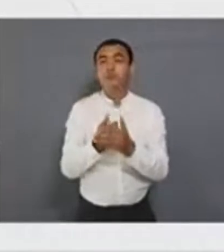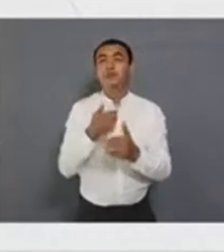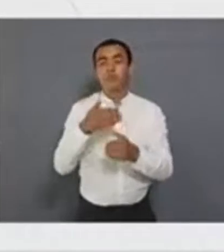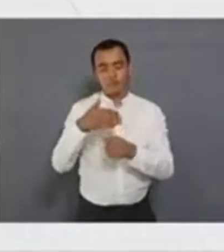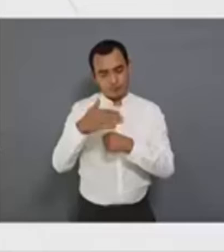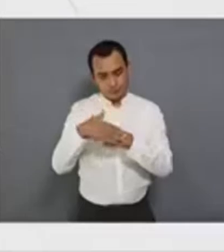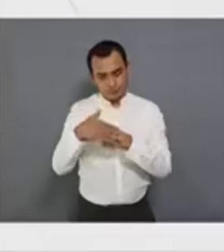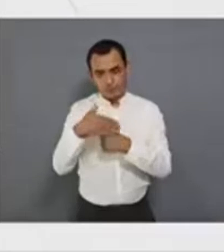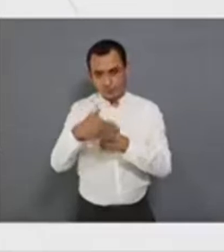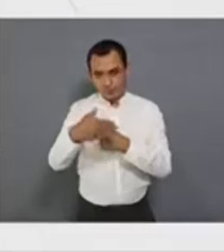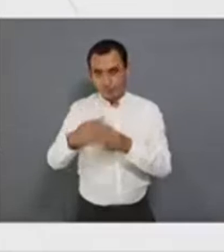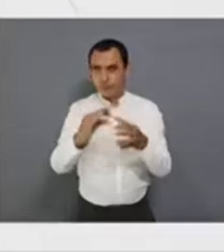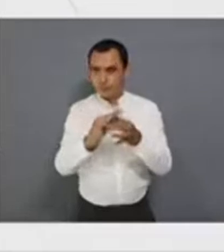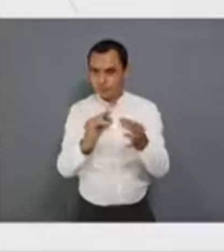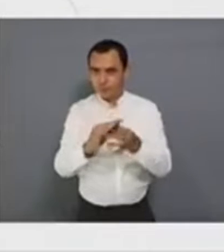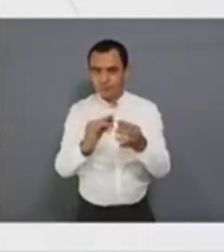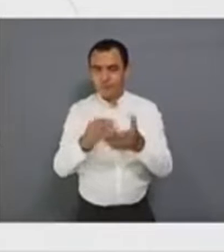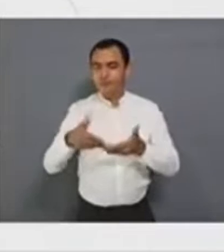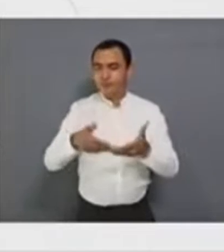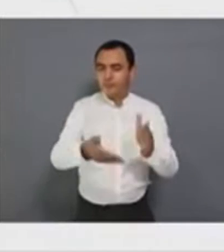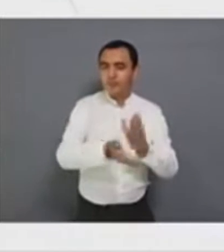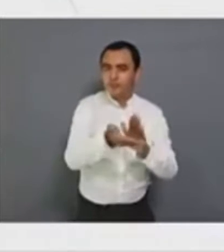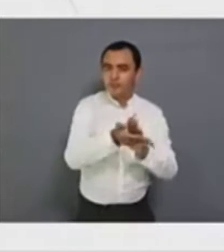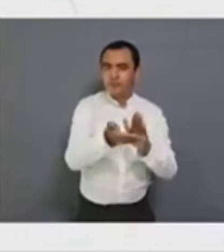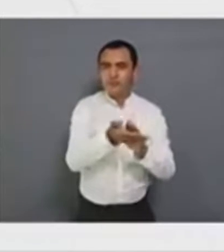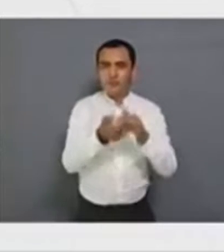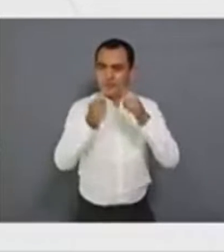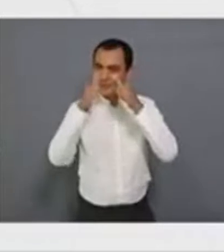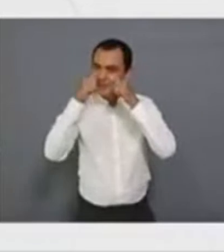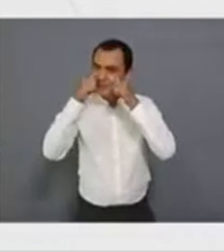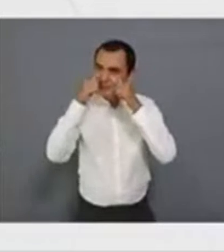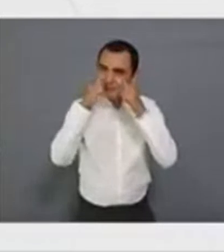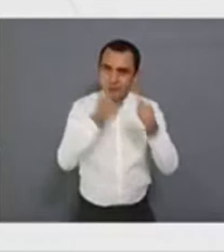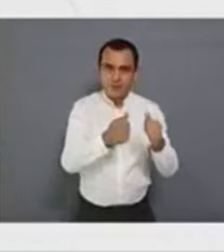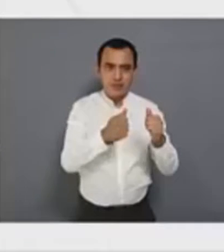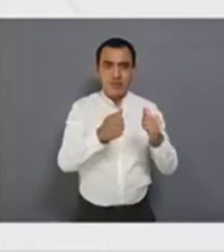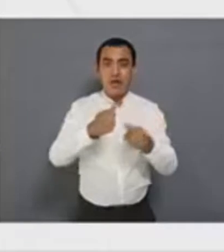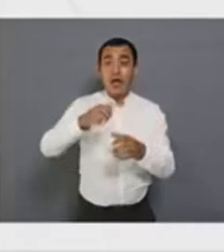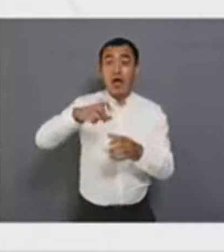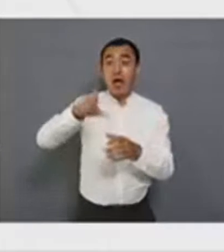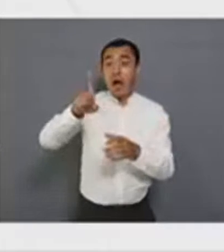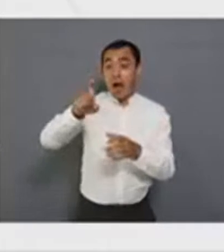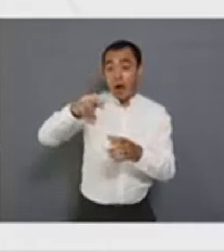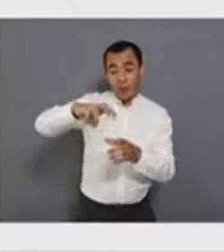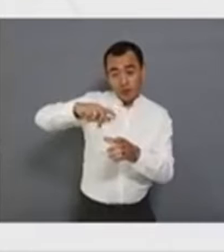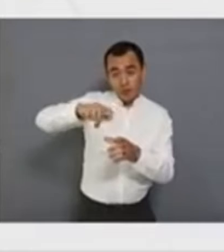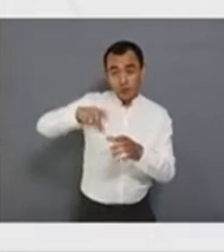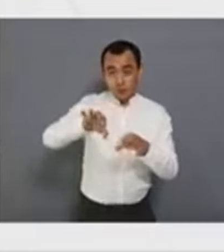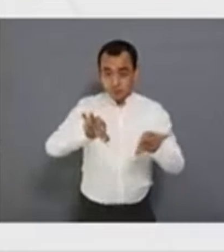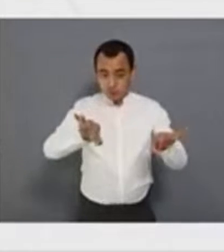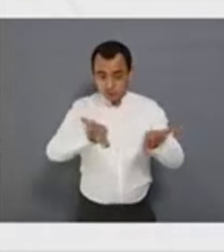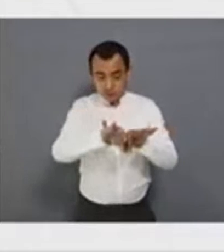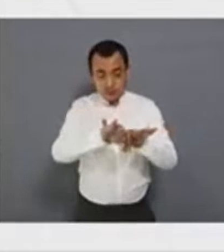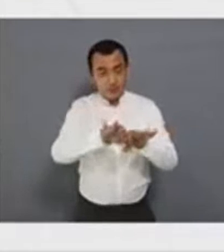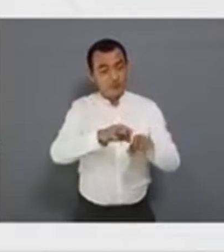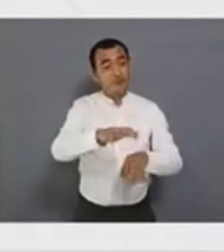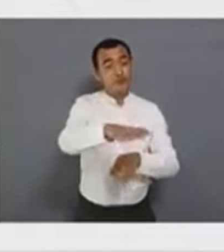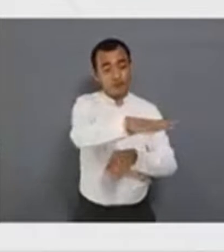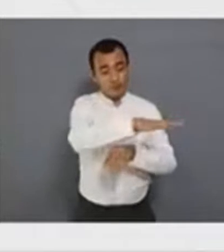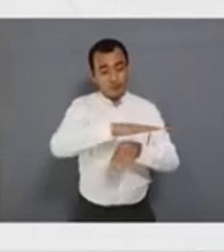van a ver, se concentra particularmente en el tema de llevar agua, redes hidráulicas,